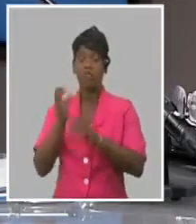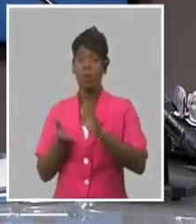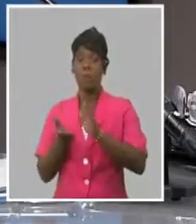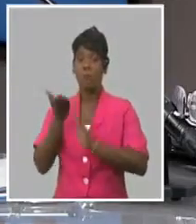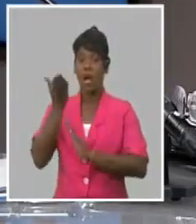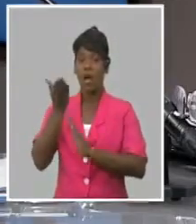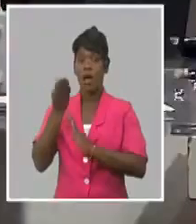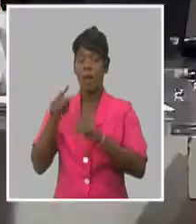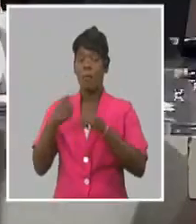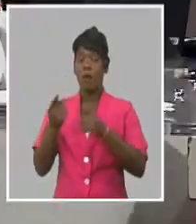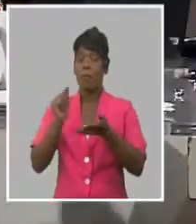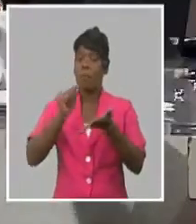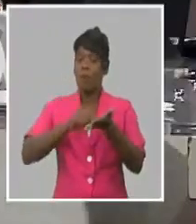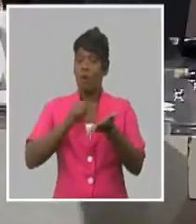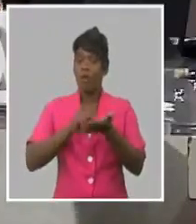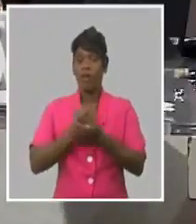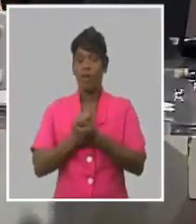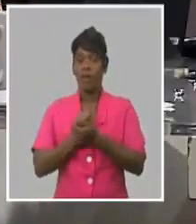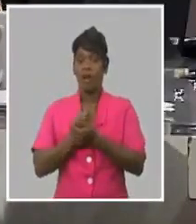canasta.